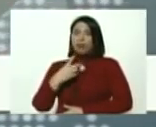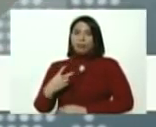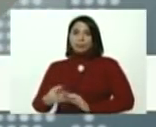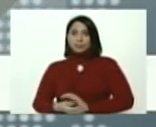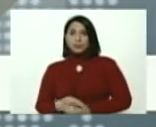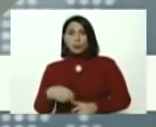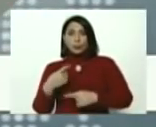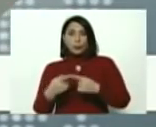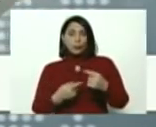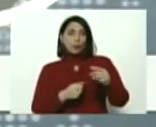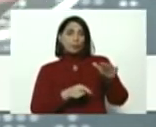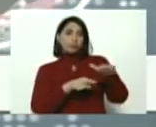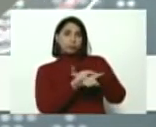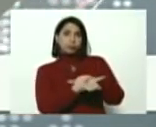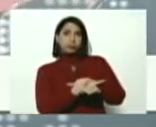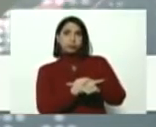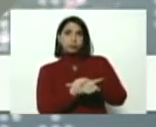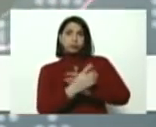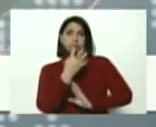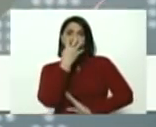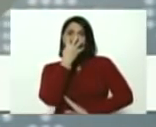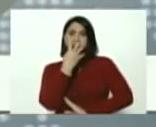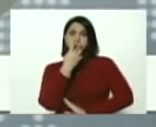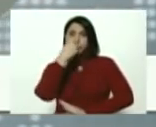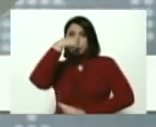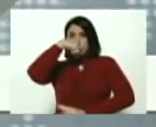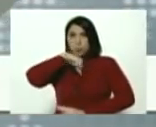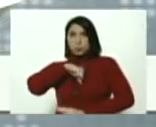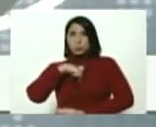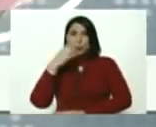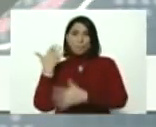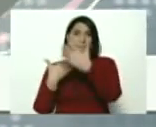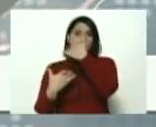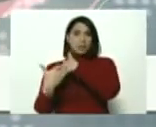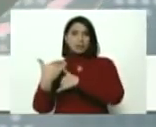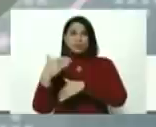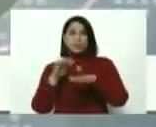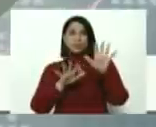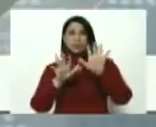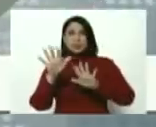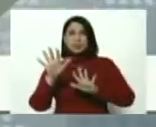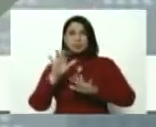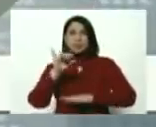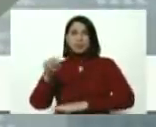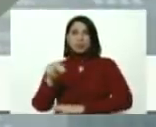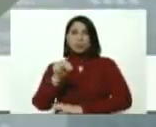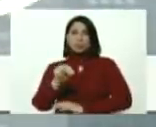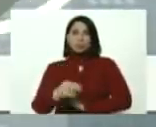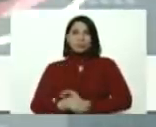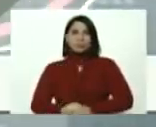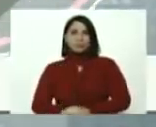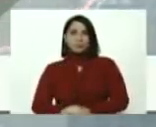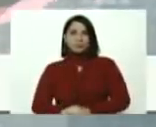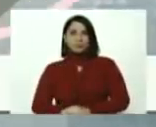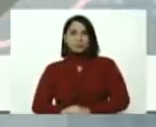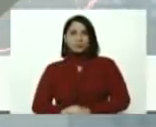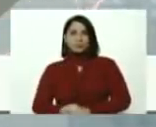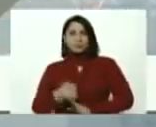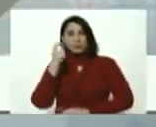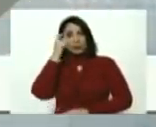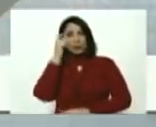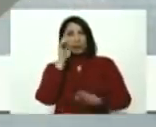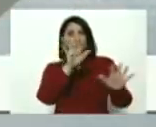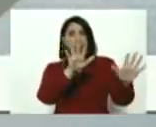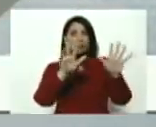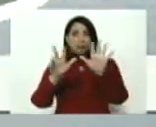fue ingresada en terapia intensiva el pasado 15 de junio. Este día